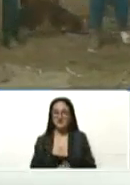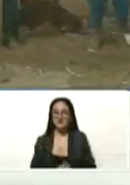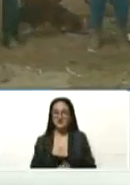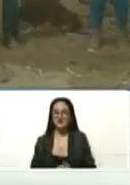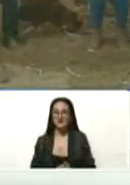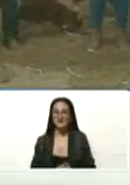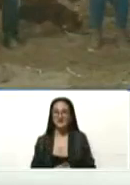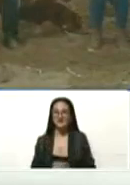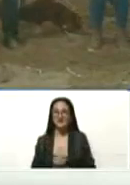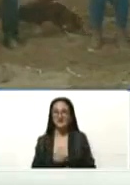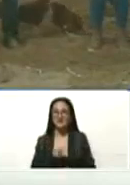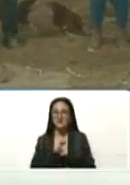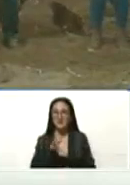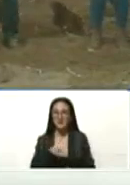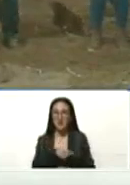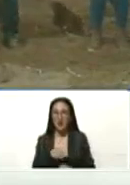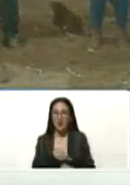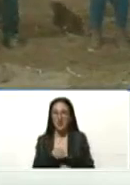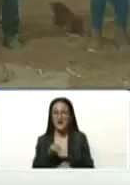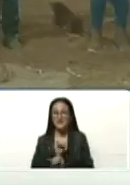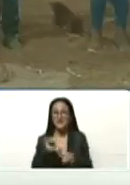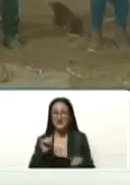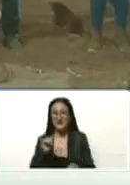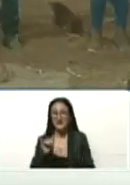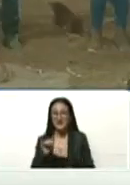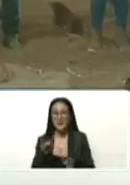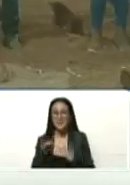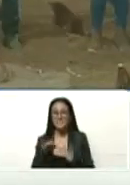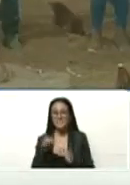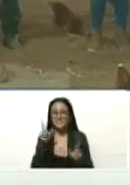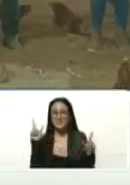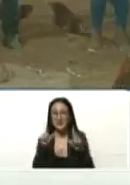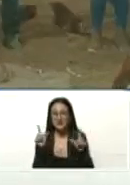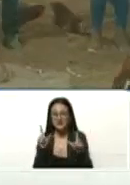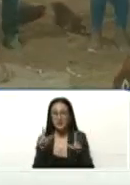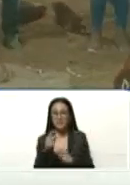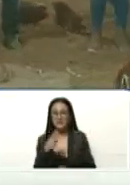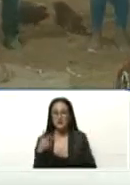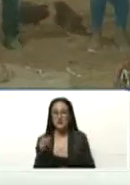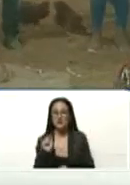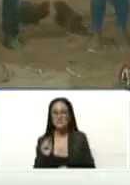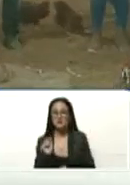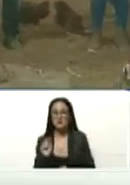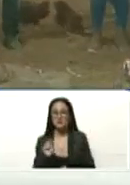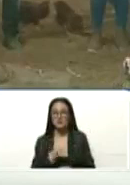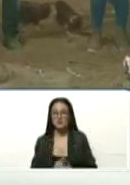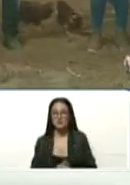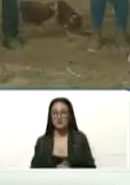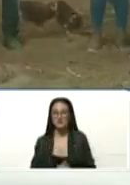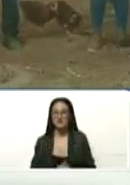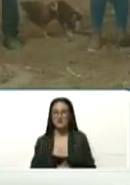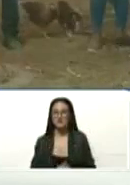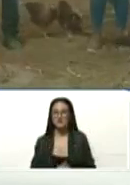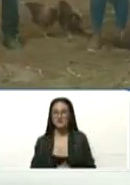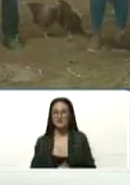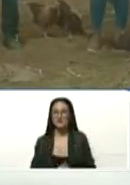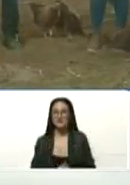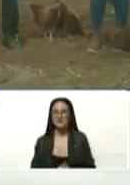horas. Al terminar el programa. Al terminar el programa, pues, en 24 minutos. No en 24